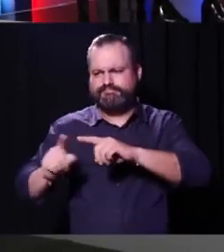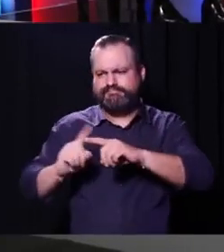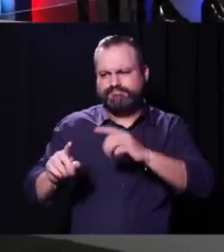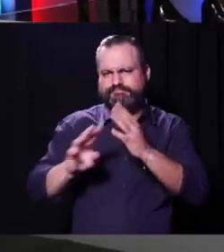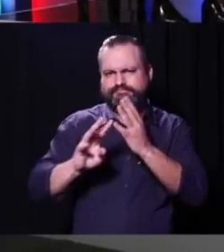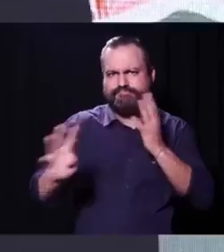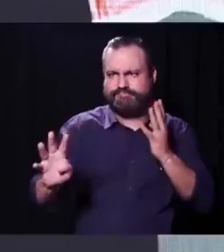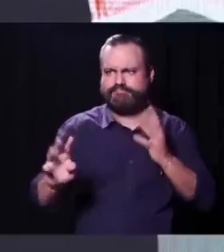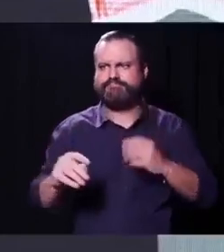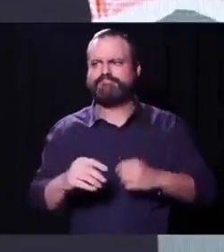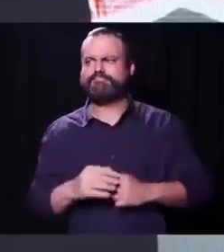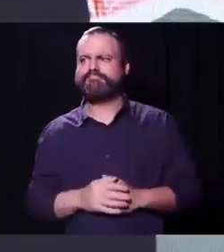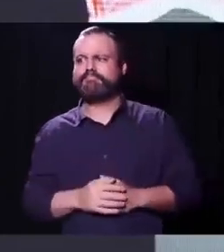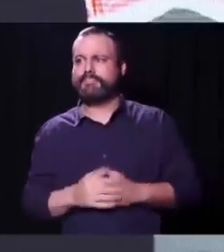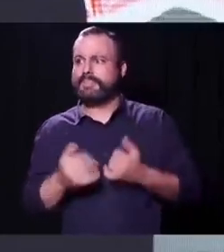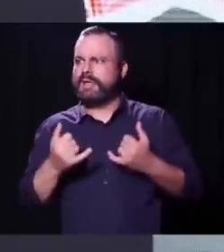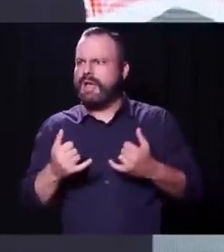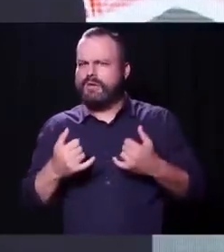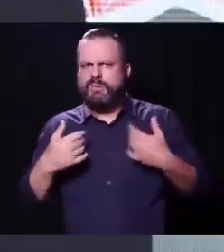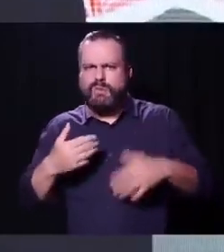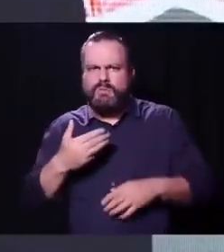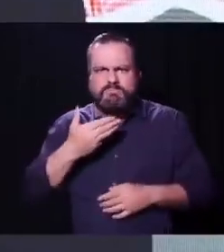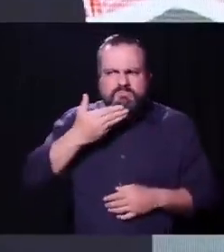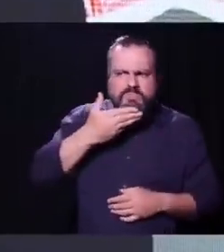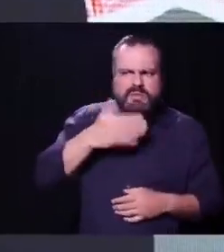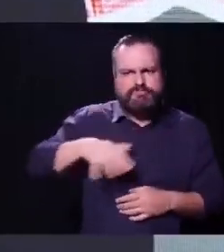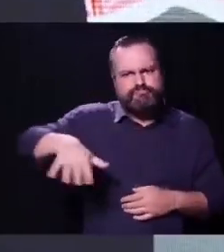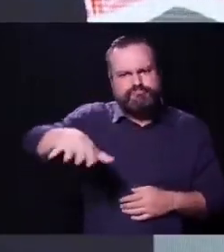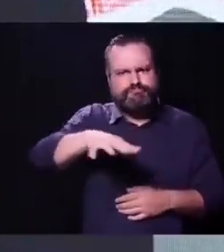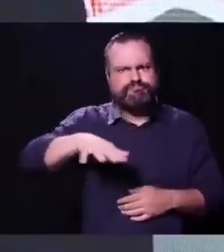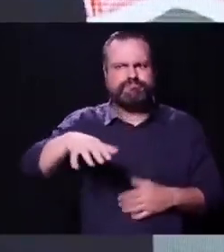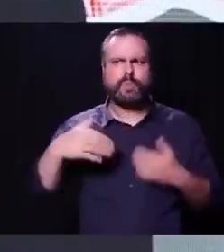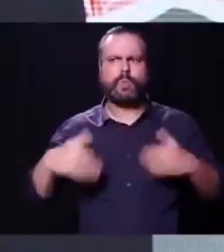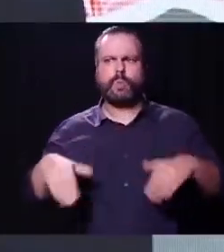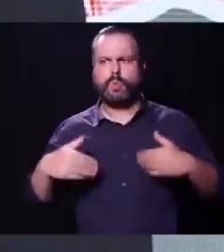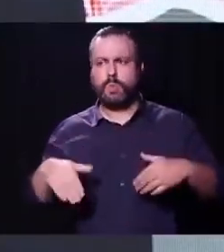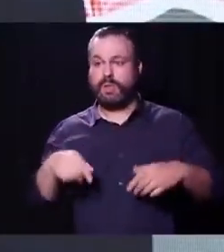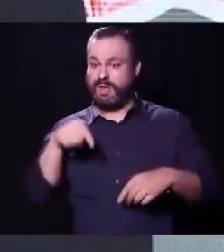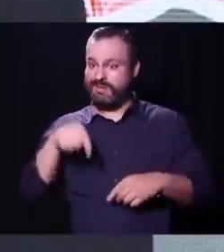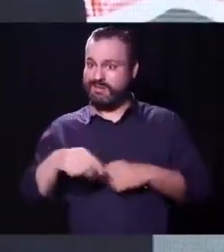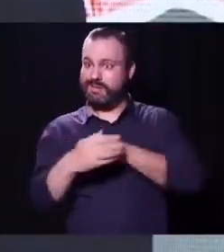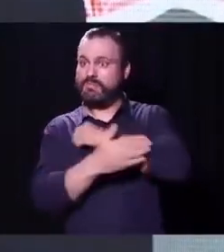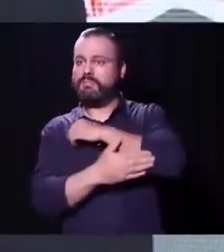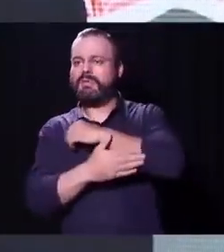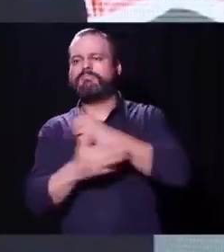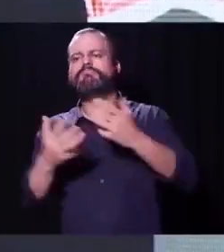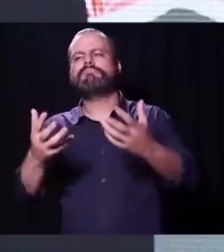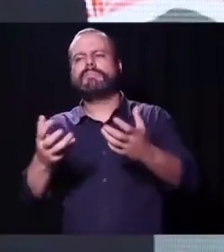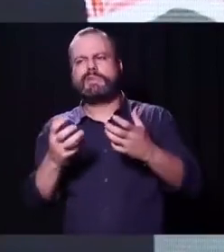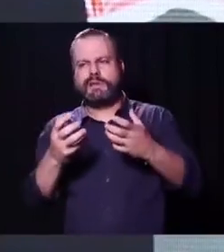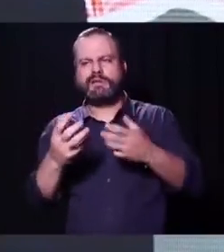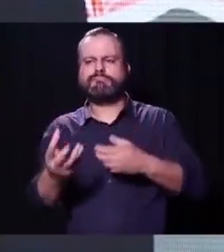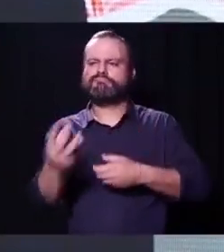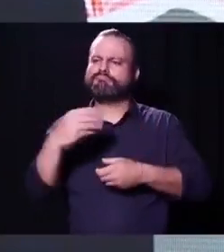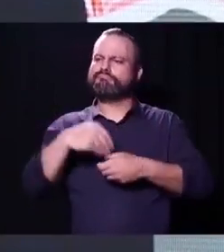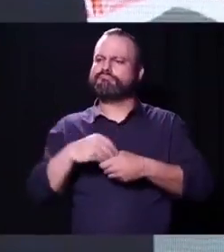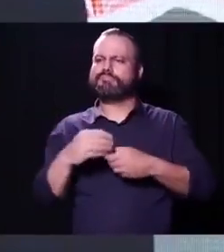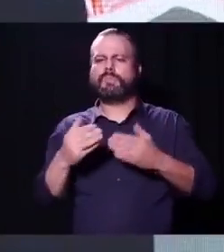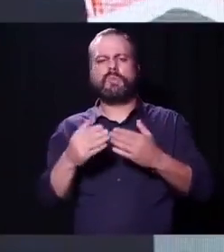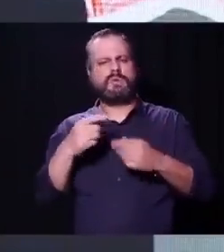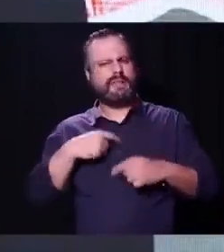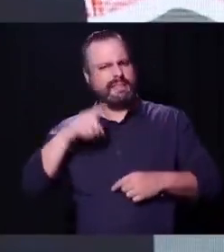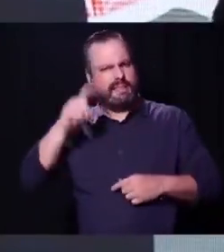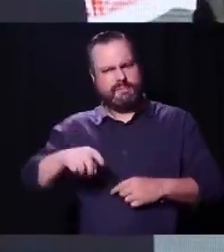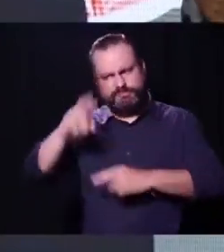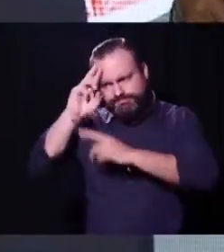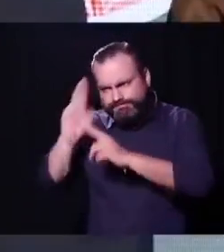país requiere... O sea, nosotros queremos relaciones con todos los países, pero que nos respeten. Pero para eso tenemos que hacernos respetar. Cosa que